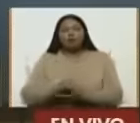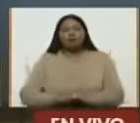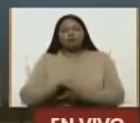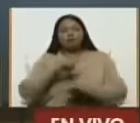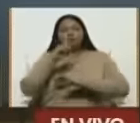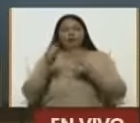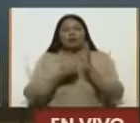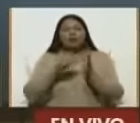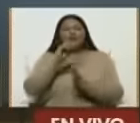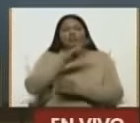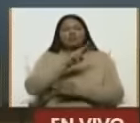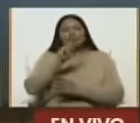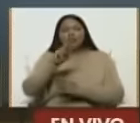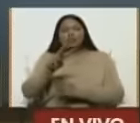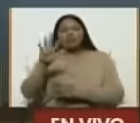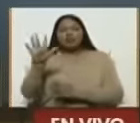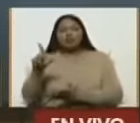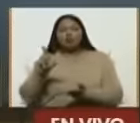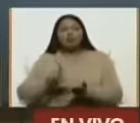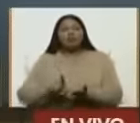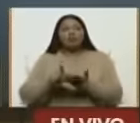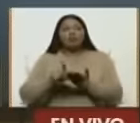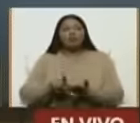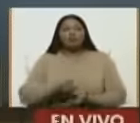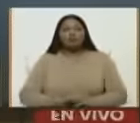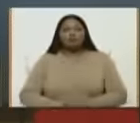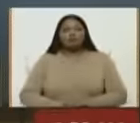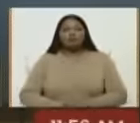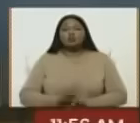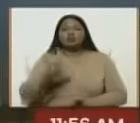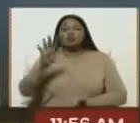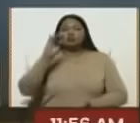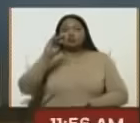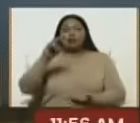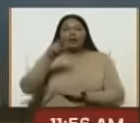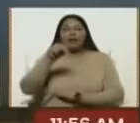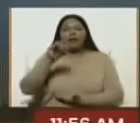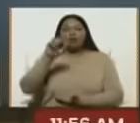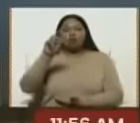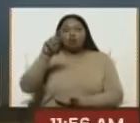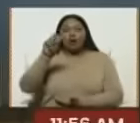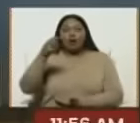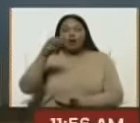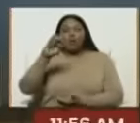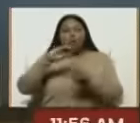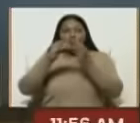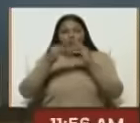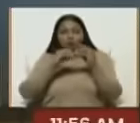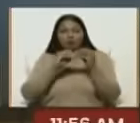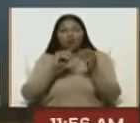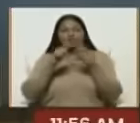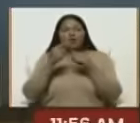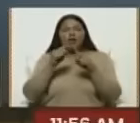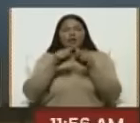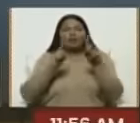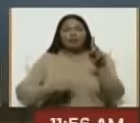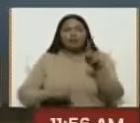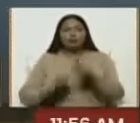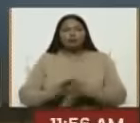de 575 litros, 5 cilindros de nitrógeno, de oxígeno, para el mantenimiento de transformadores